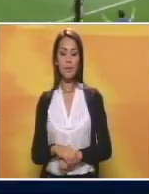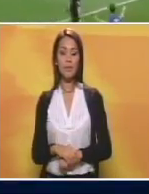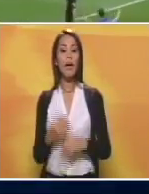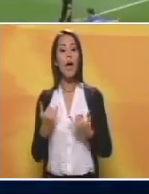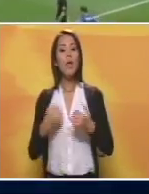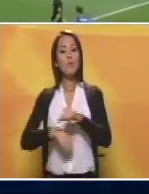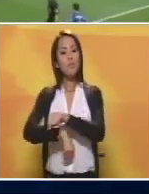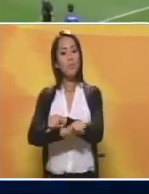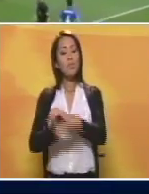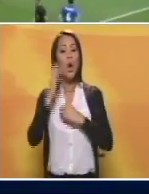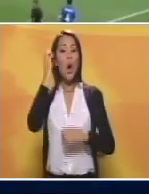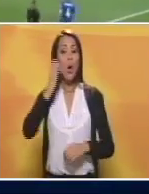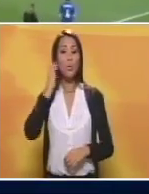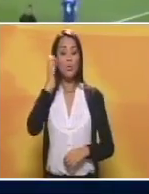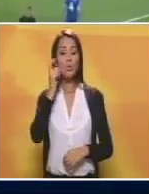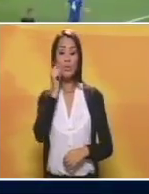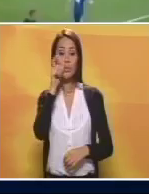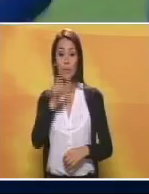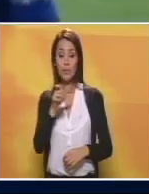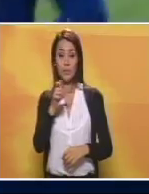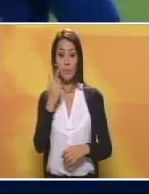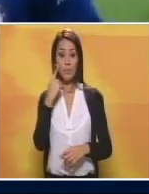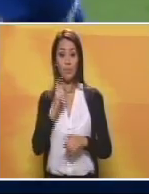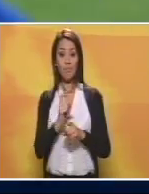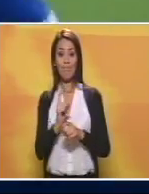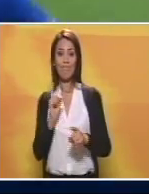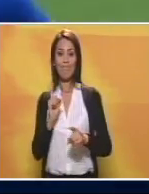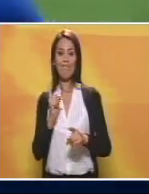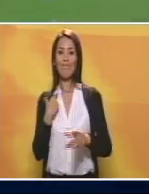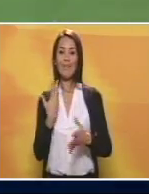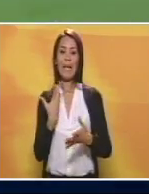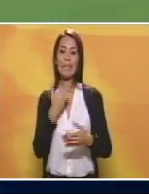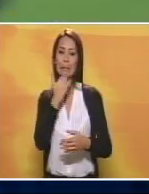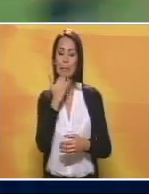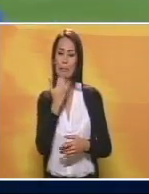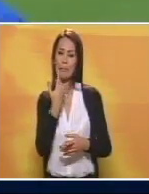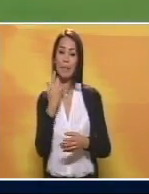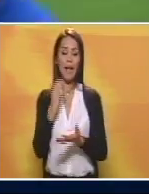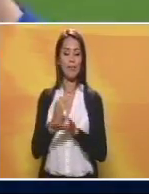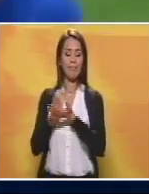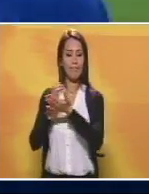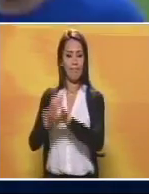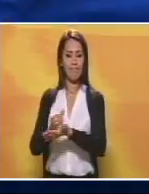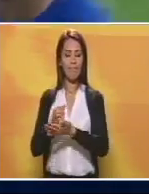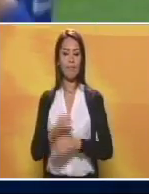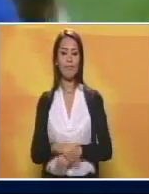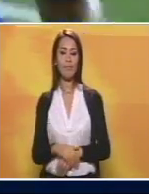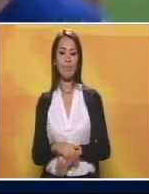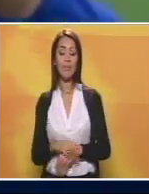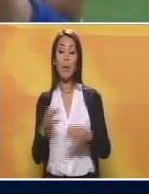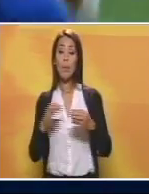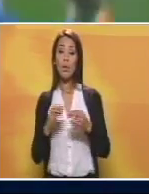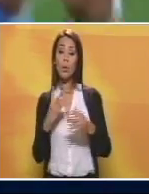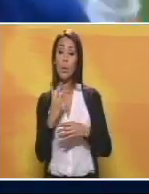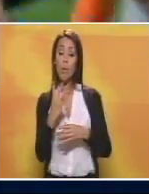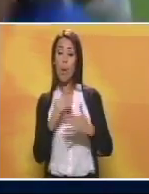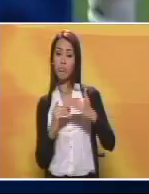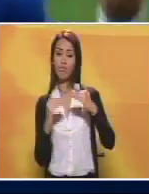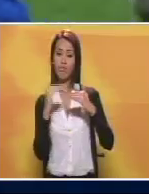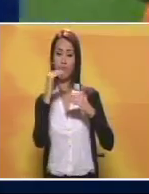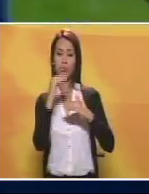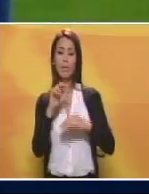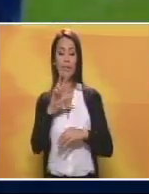Pasamos al fútbol europeo porque el Chelsea se aleja cada vez más de la Champions tras caer en casa ante su rival directo por el 4º puesto, el Tottenham